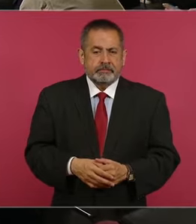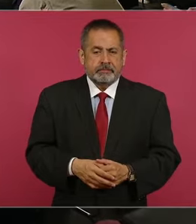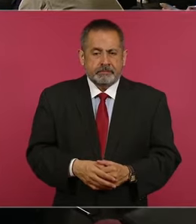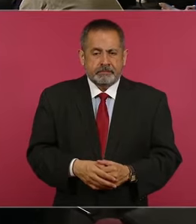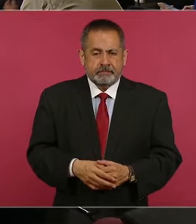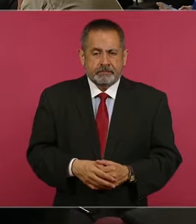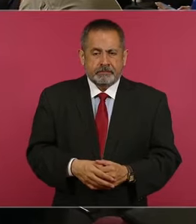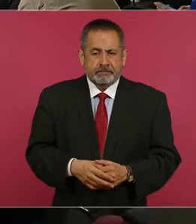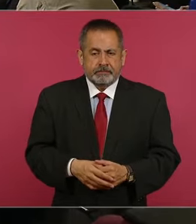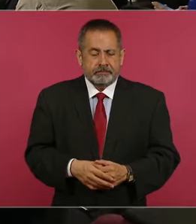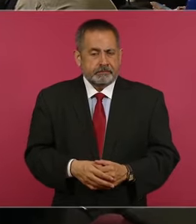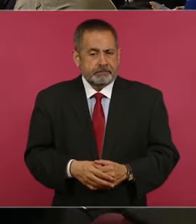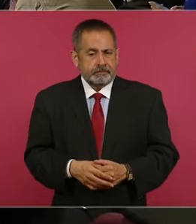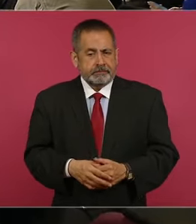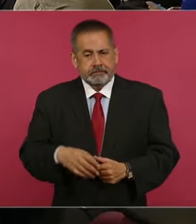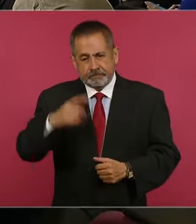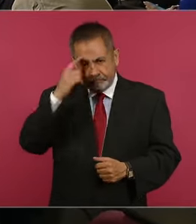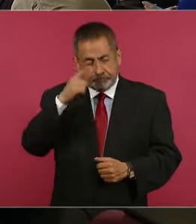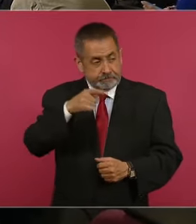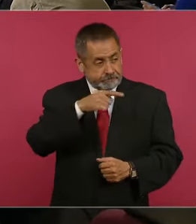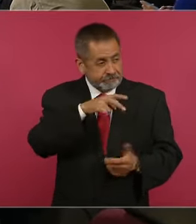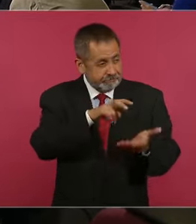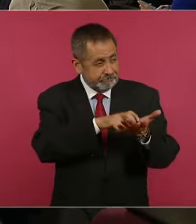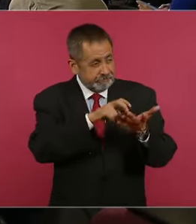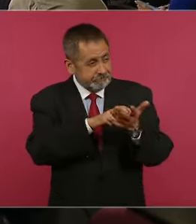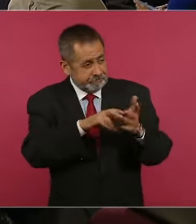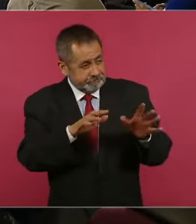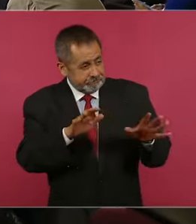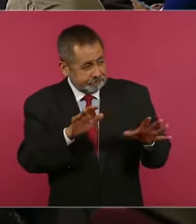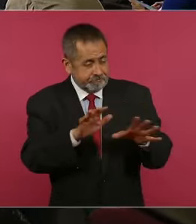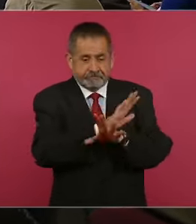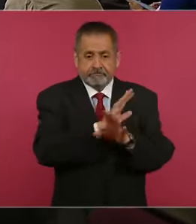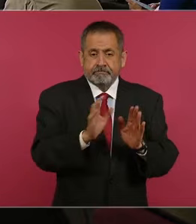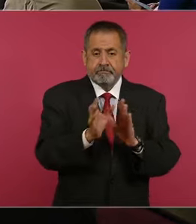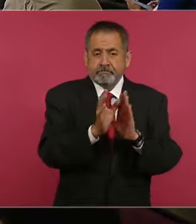para que se pueda reformar la Constitución